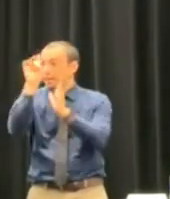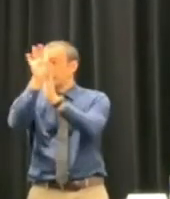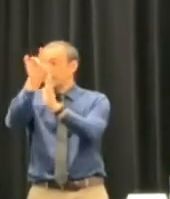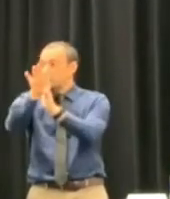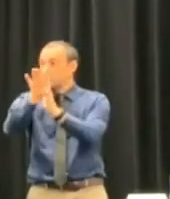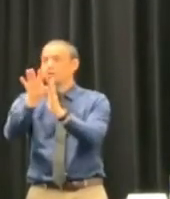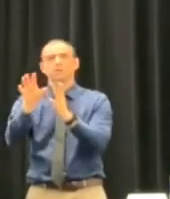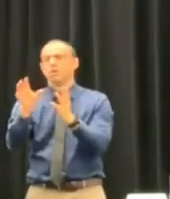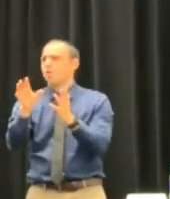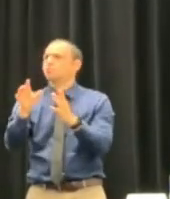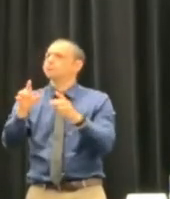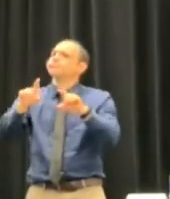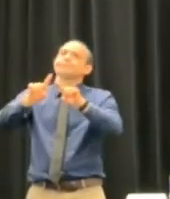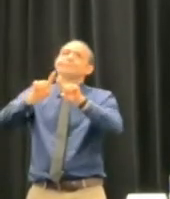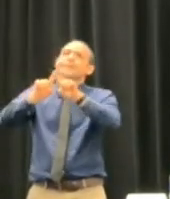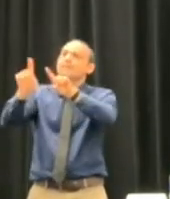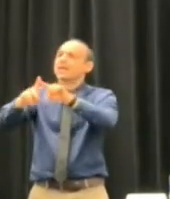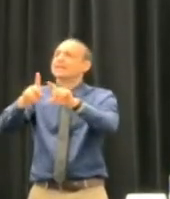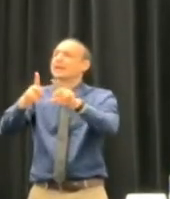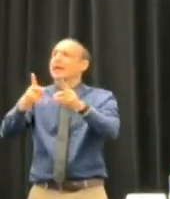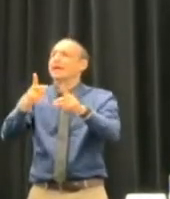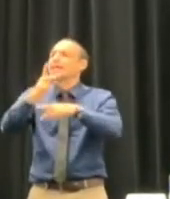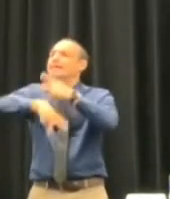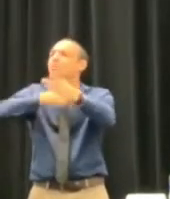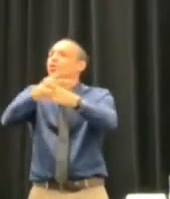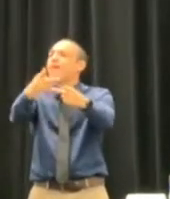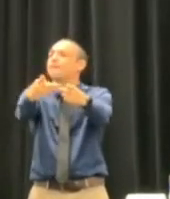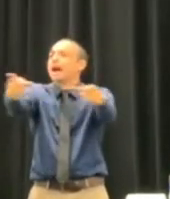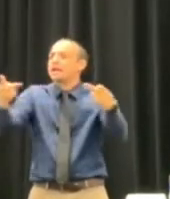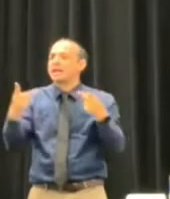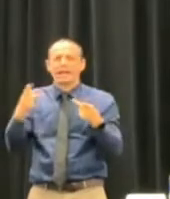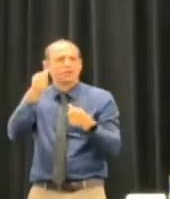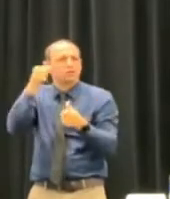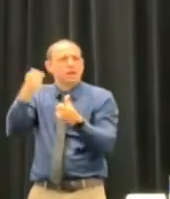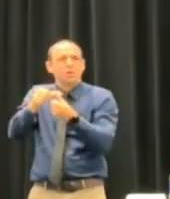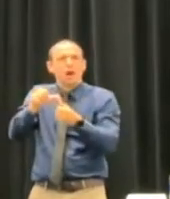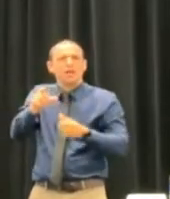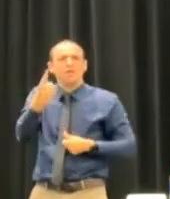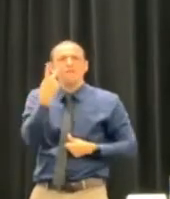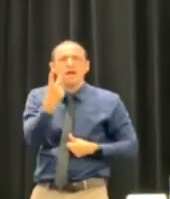desde parques recuerdo haber visto inclusive